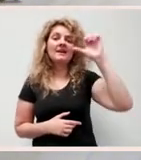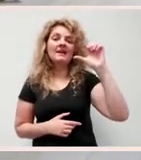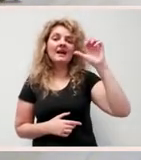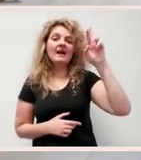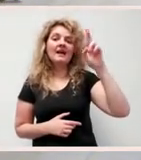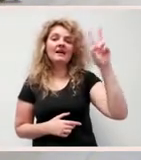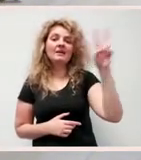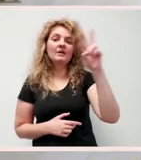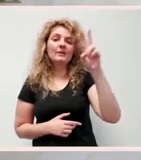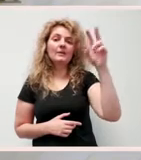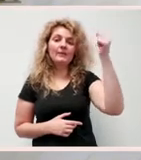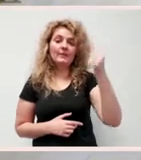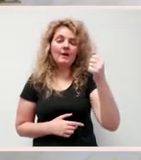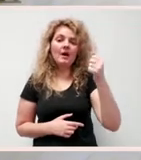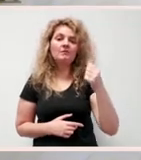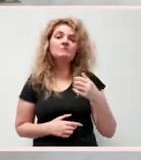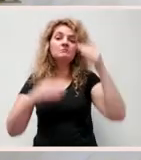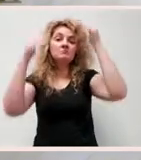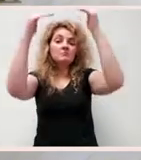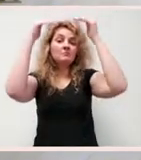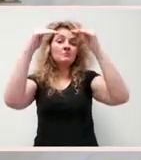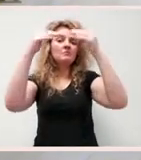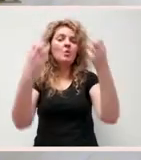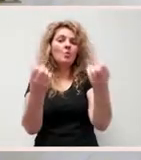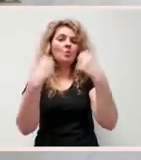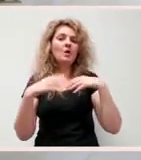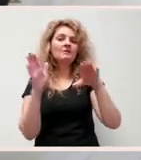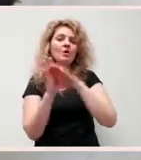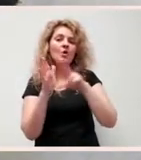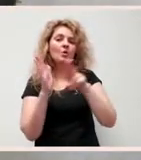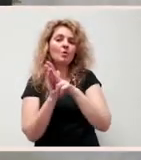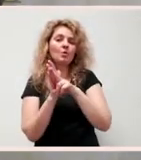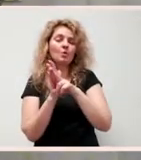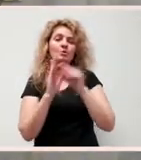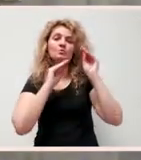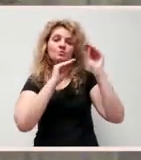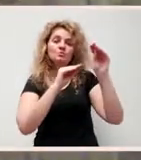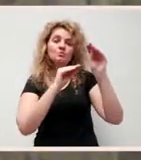currículum vitae do emperador, neste caso de Adriano, entre todos os títulos que está pontífice máximo, está